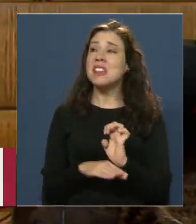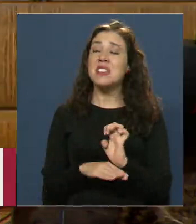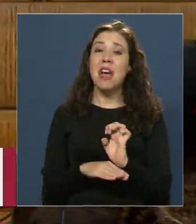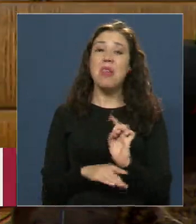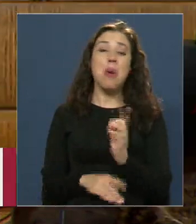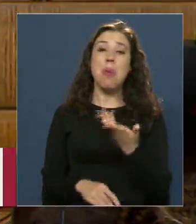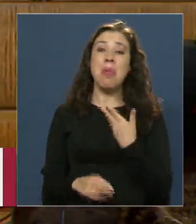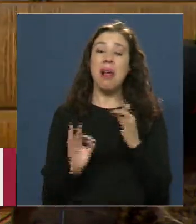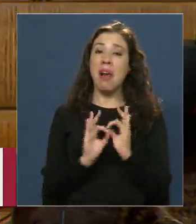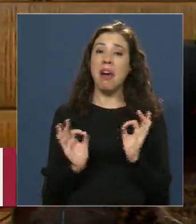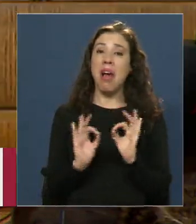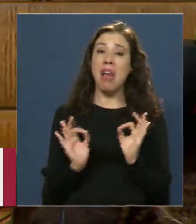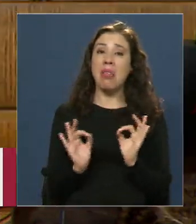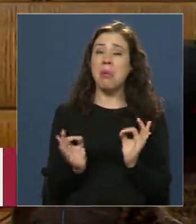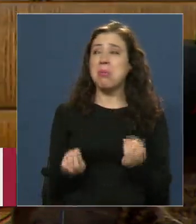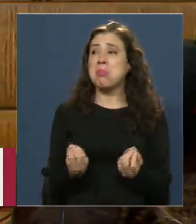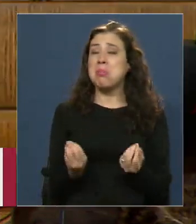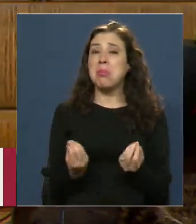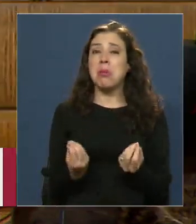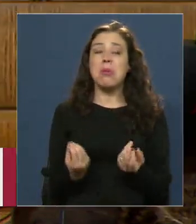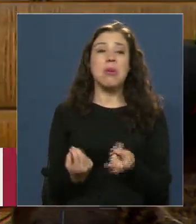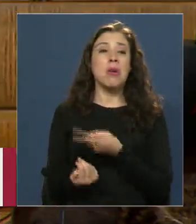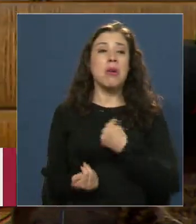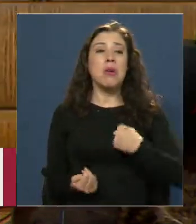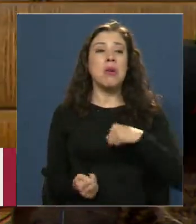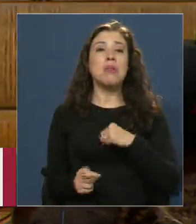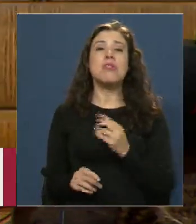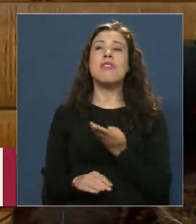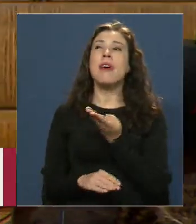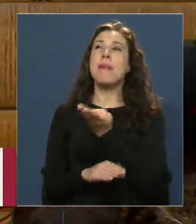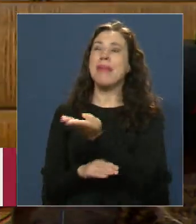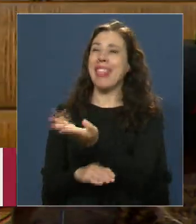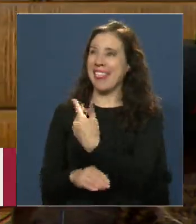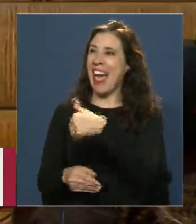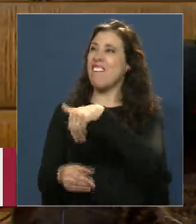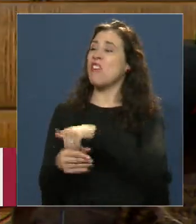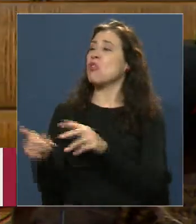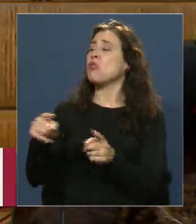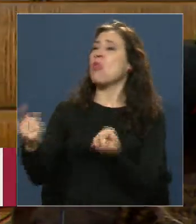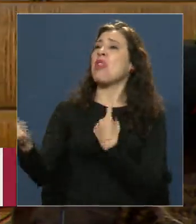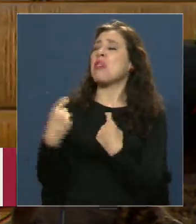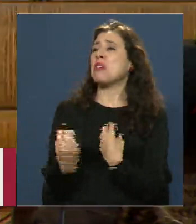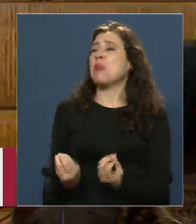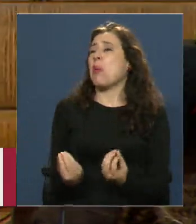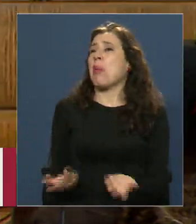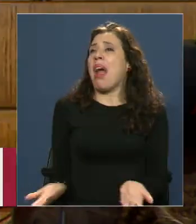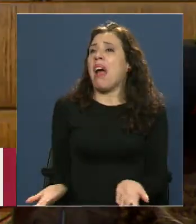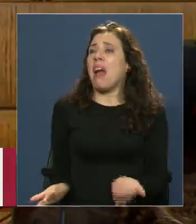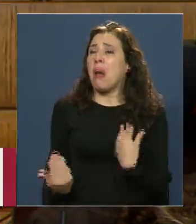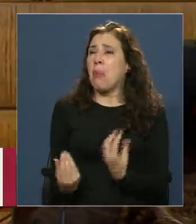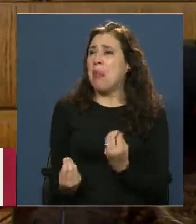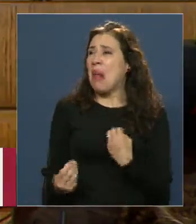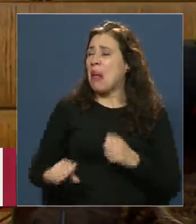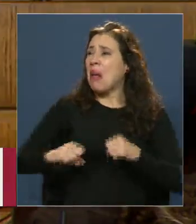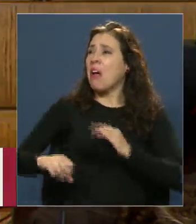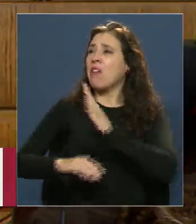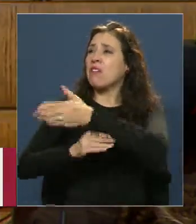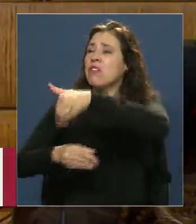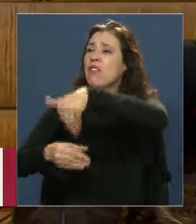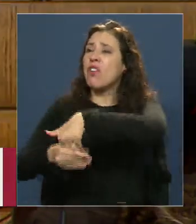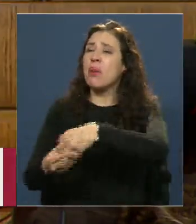no me da nada. ¿Qué saco cuando todos nosotros vamos a pedirle el voto a esa clase media? Nos dicen, bueno, ¿y qué? ¿Para qué voy a ir a votar